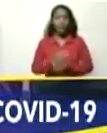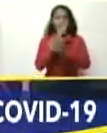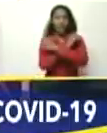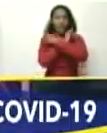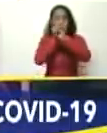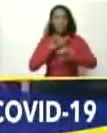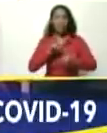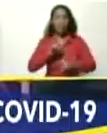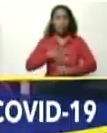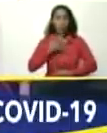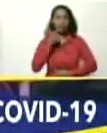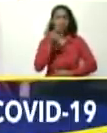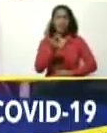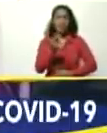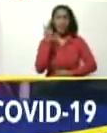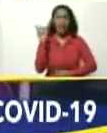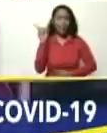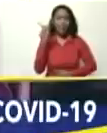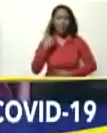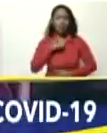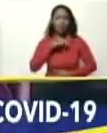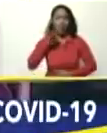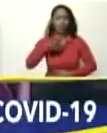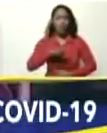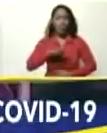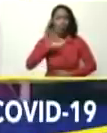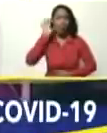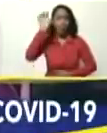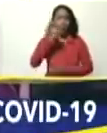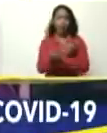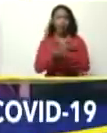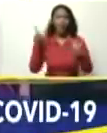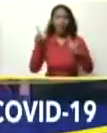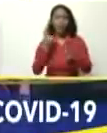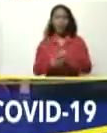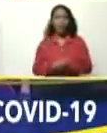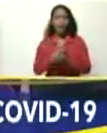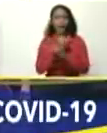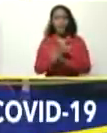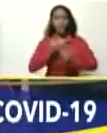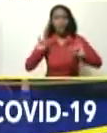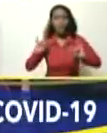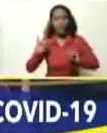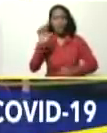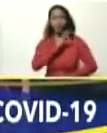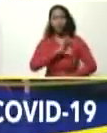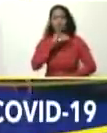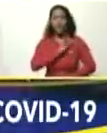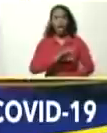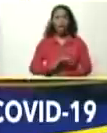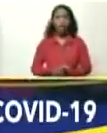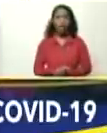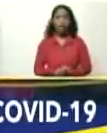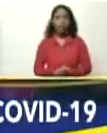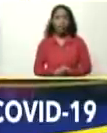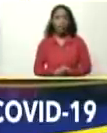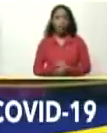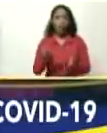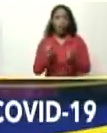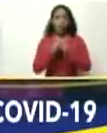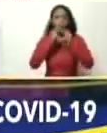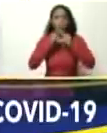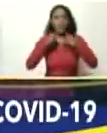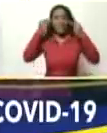felicidad poder decir, estamos en una patria libre, independiente, soberana, con una